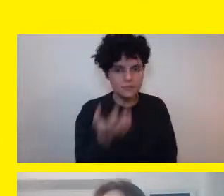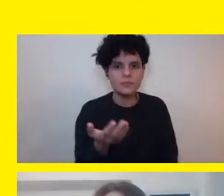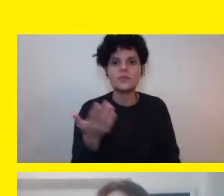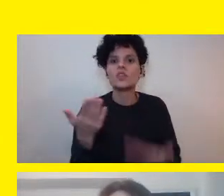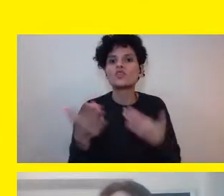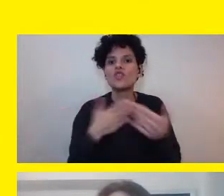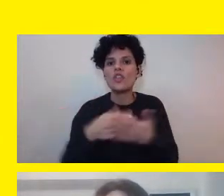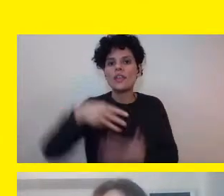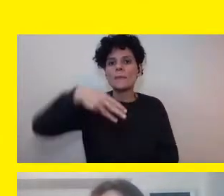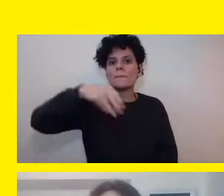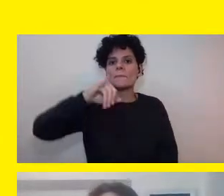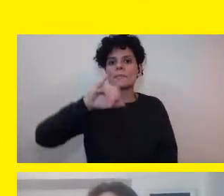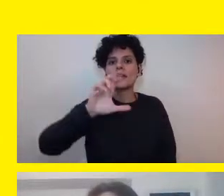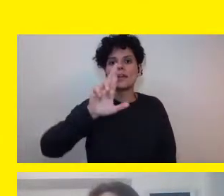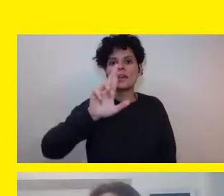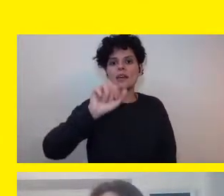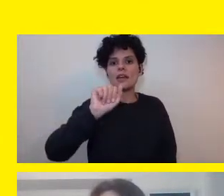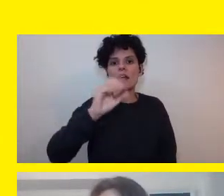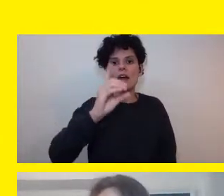miradoc.cl.